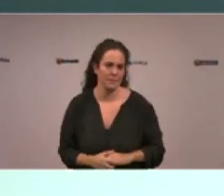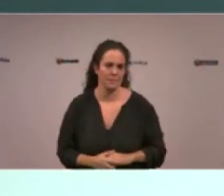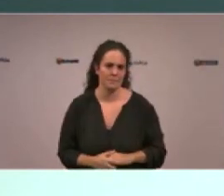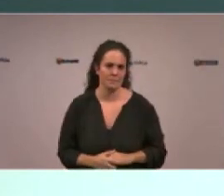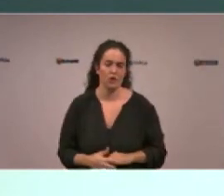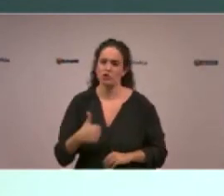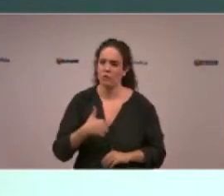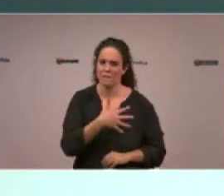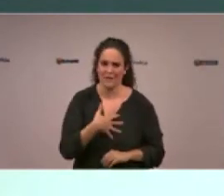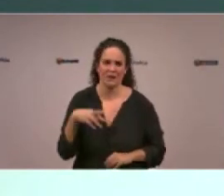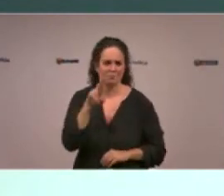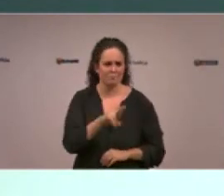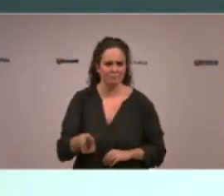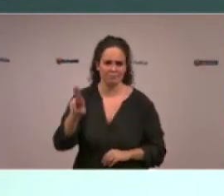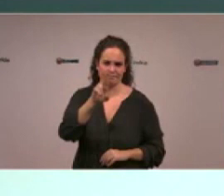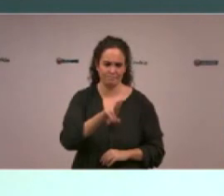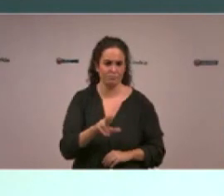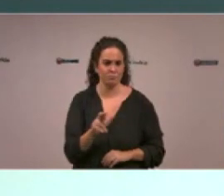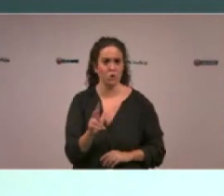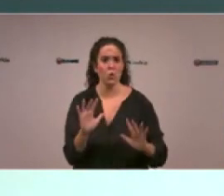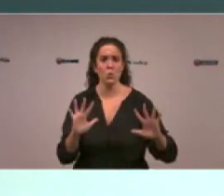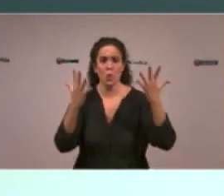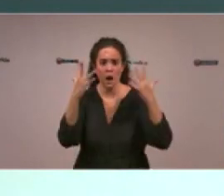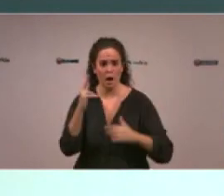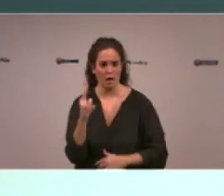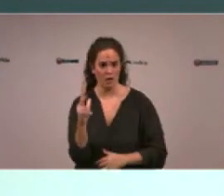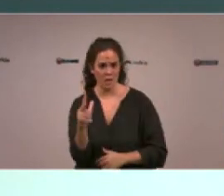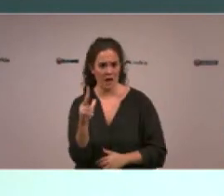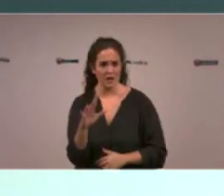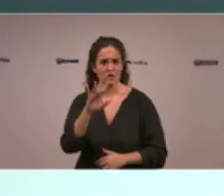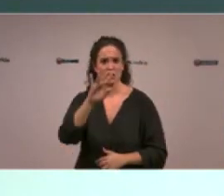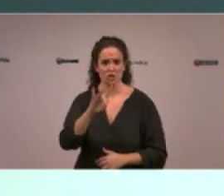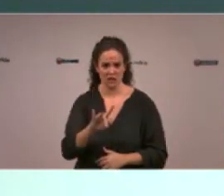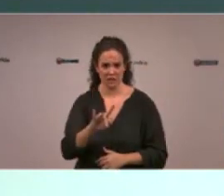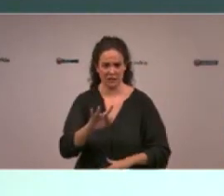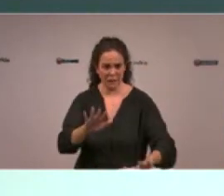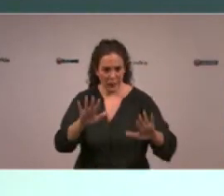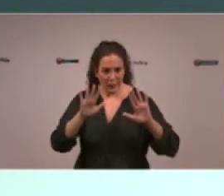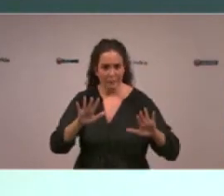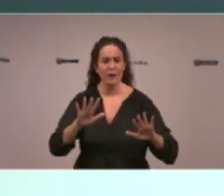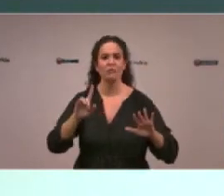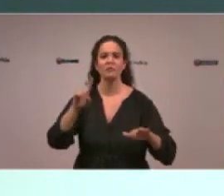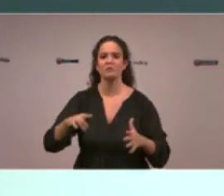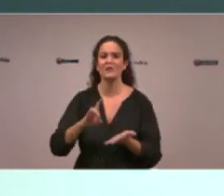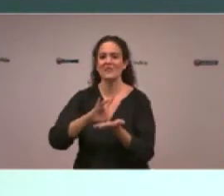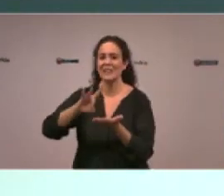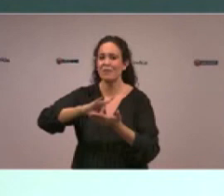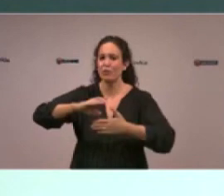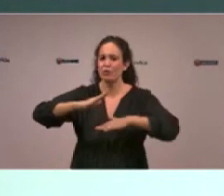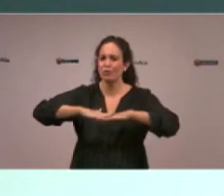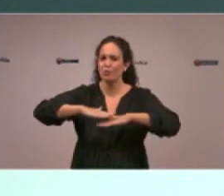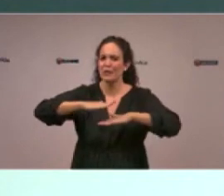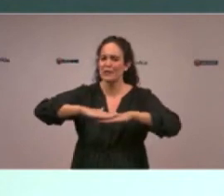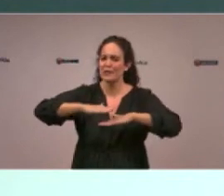quiero insistir en ello, garantizando el derecho a la huelga, también hay que garantizar que se van a dar todos los servicios mínimos que ya